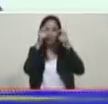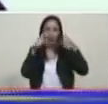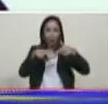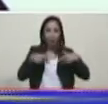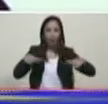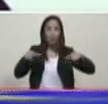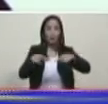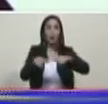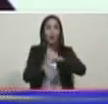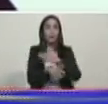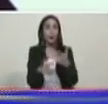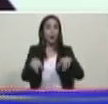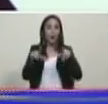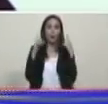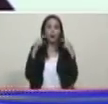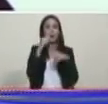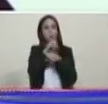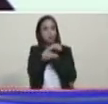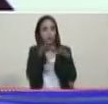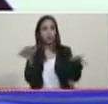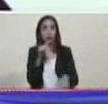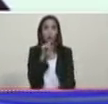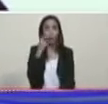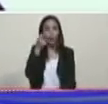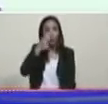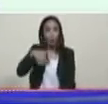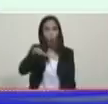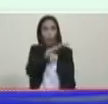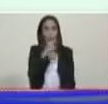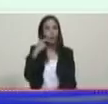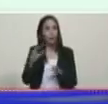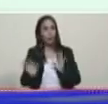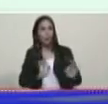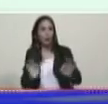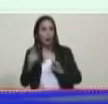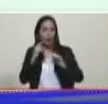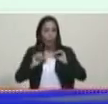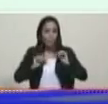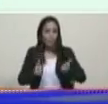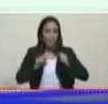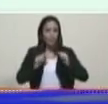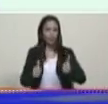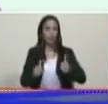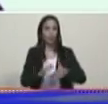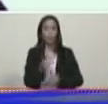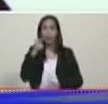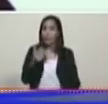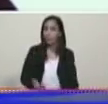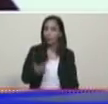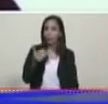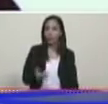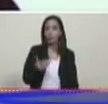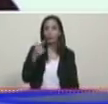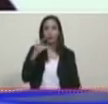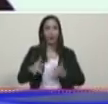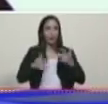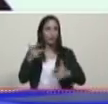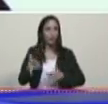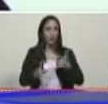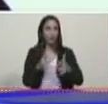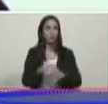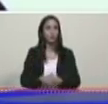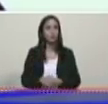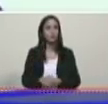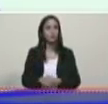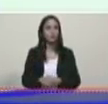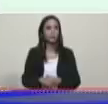para anunciar al pueblo de Venezuela que estamos iniciando este importante dispositivo